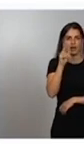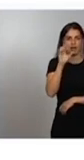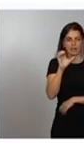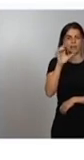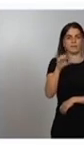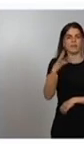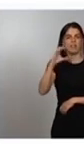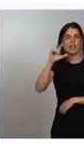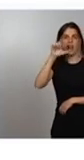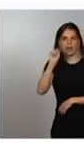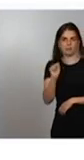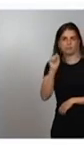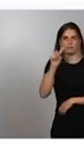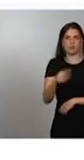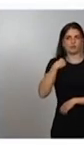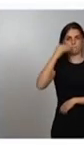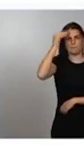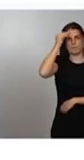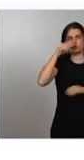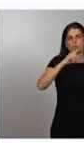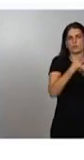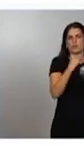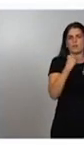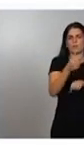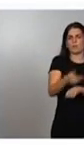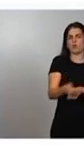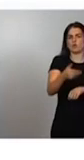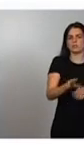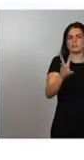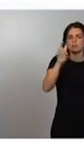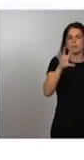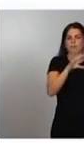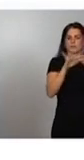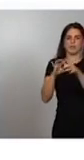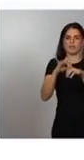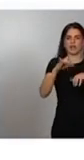serían las líneas para retomar la política internacional de España referente a Europa y referente al mundo?